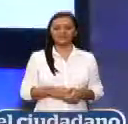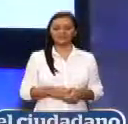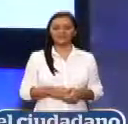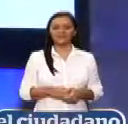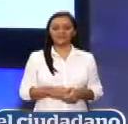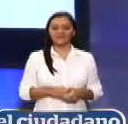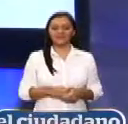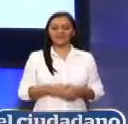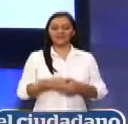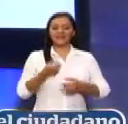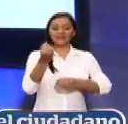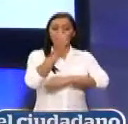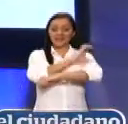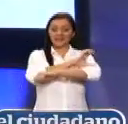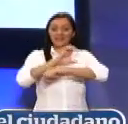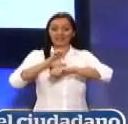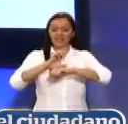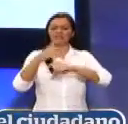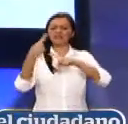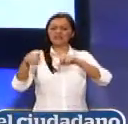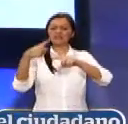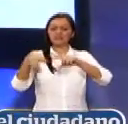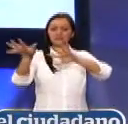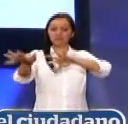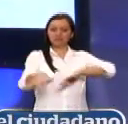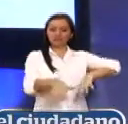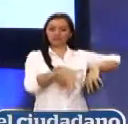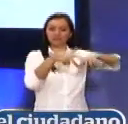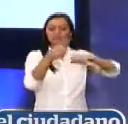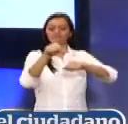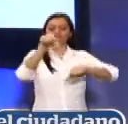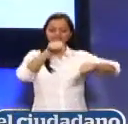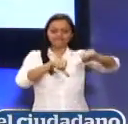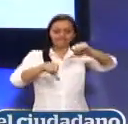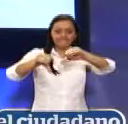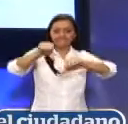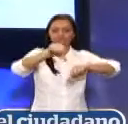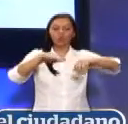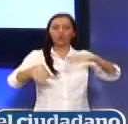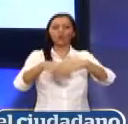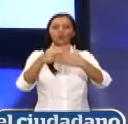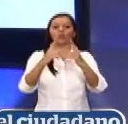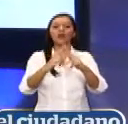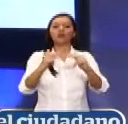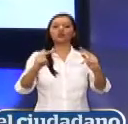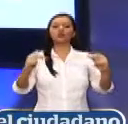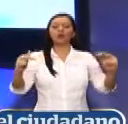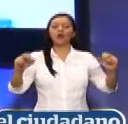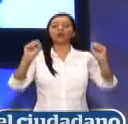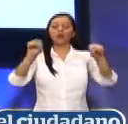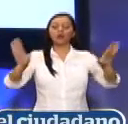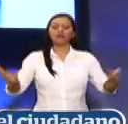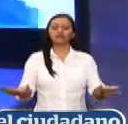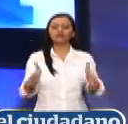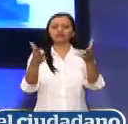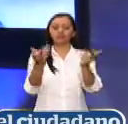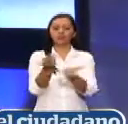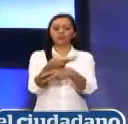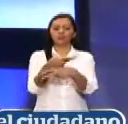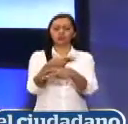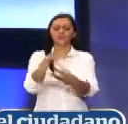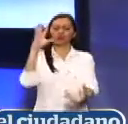en santa elena varios agricultores se asociaron para elaborar abonos orgánicos que les permitan incrementar su producción